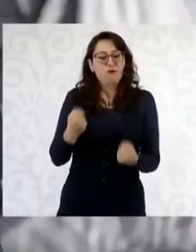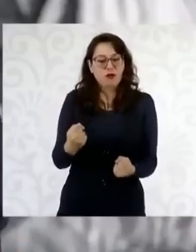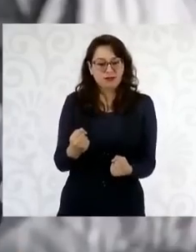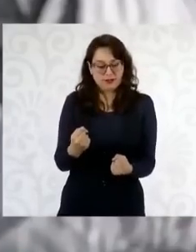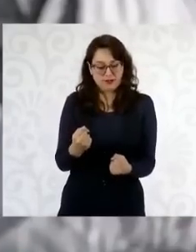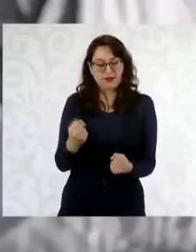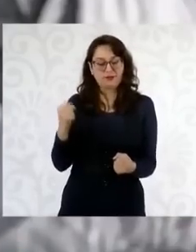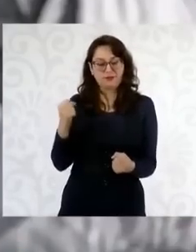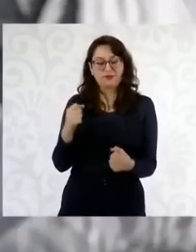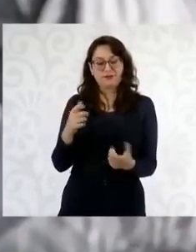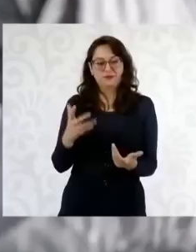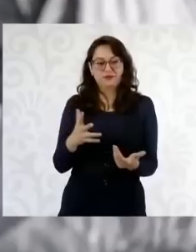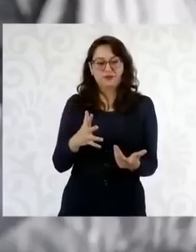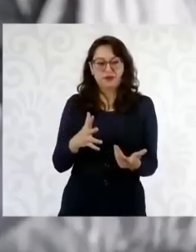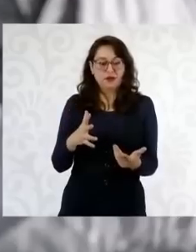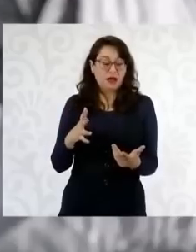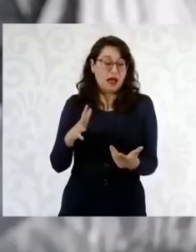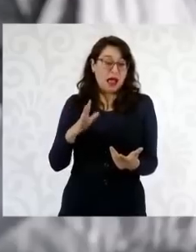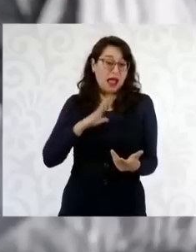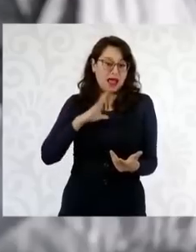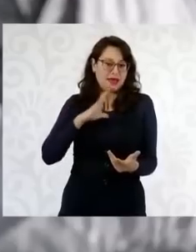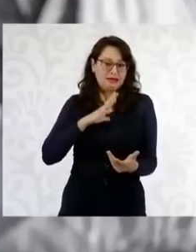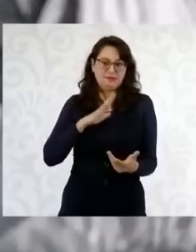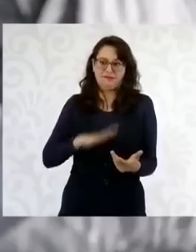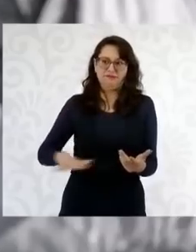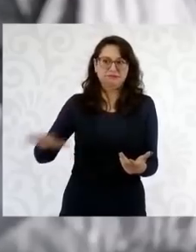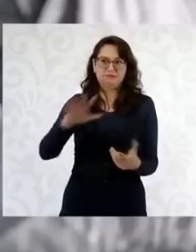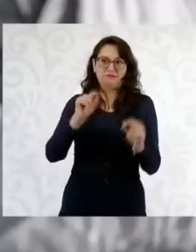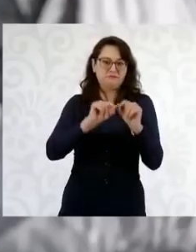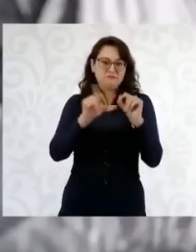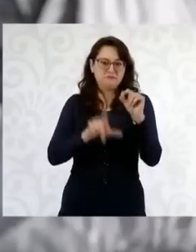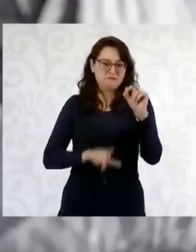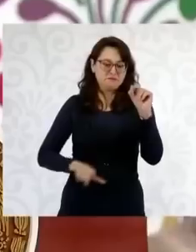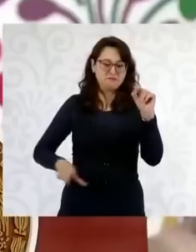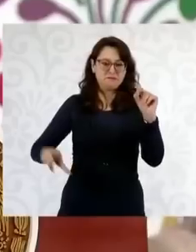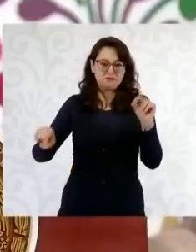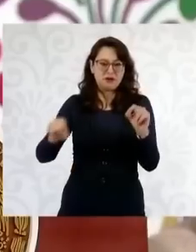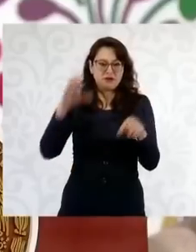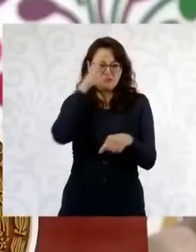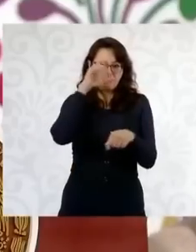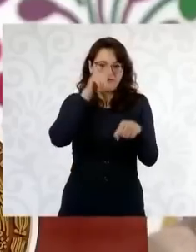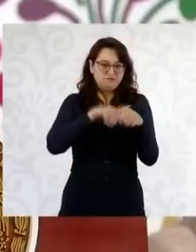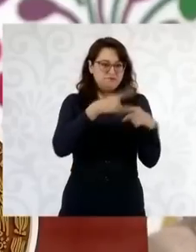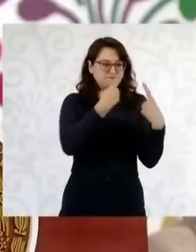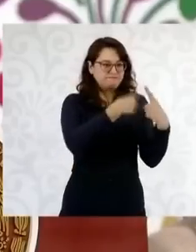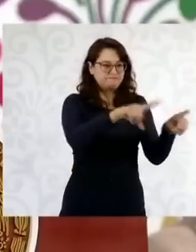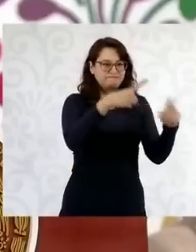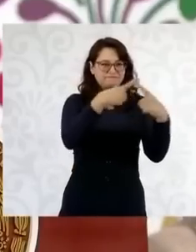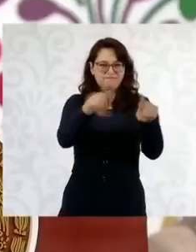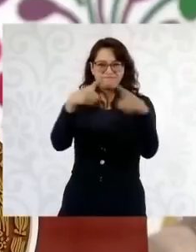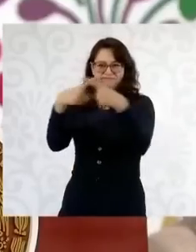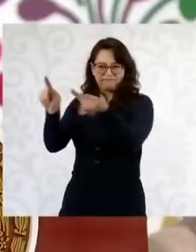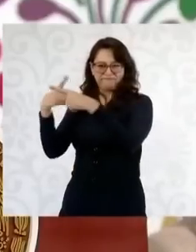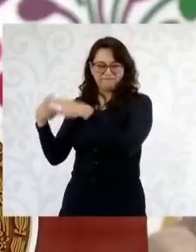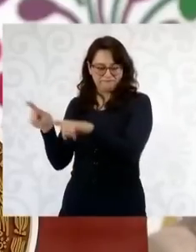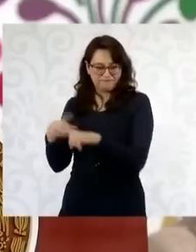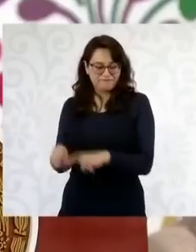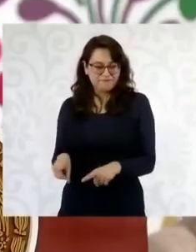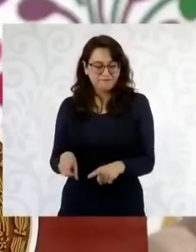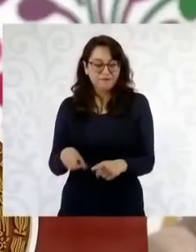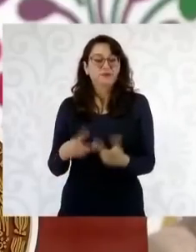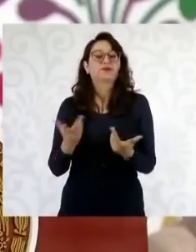las culturas que hacen a esta nación una nación pluricultural, una nación que